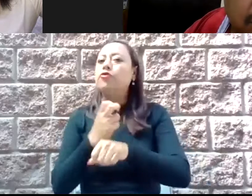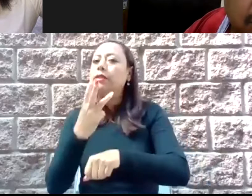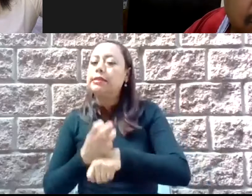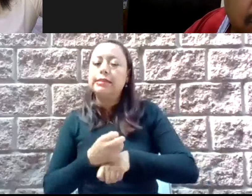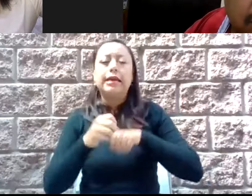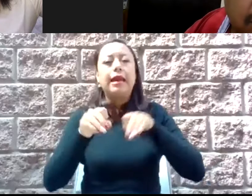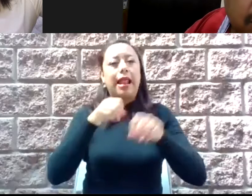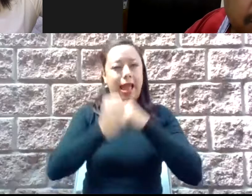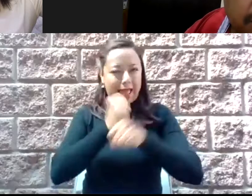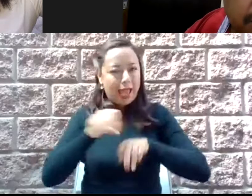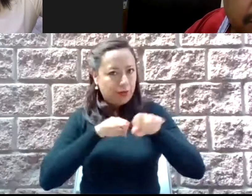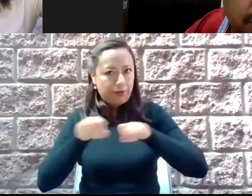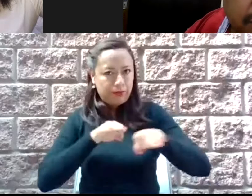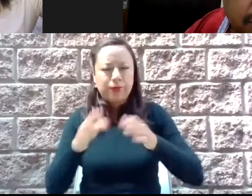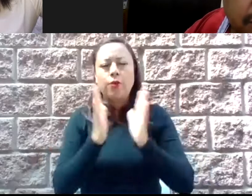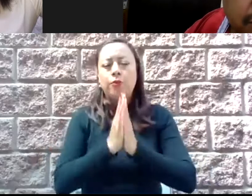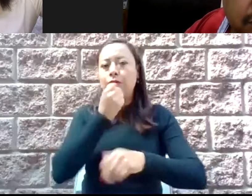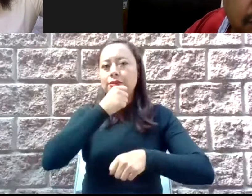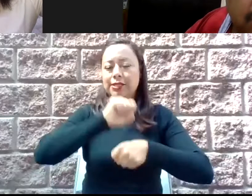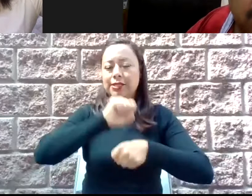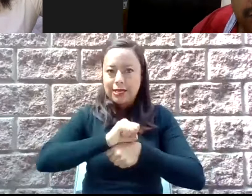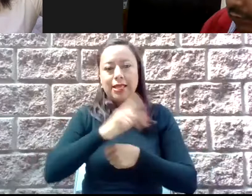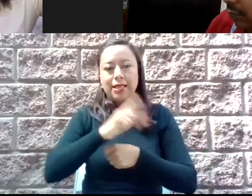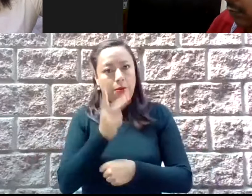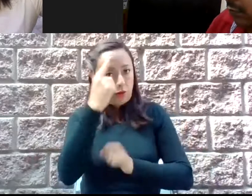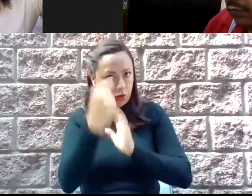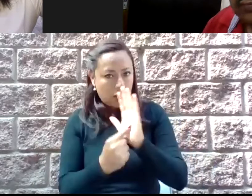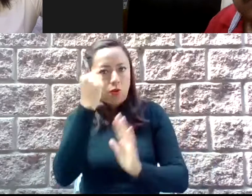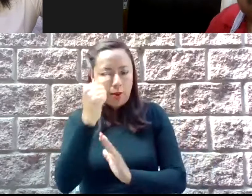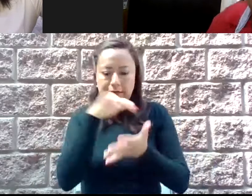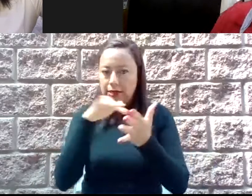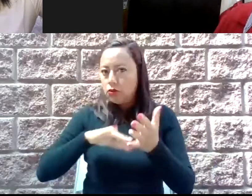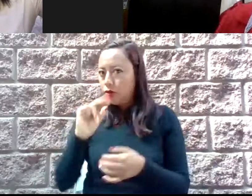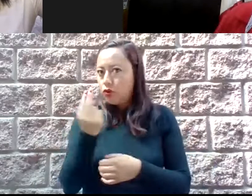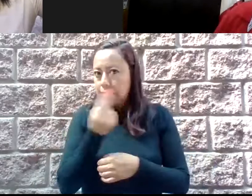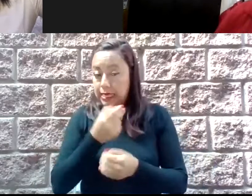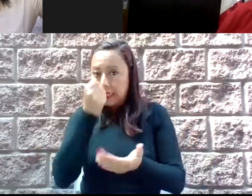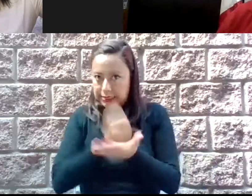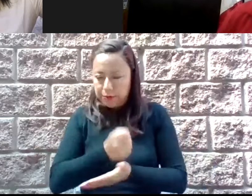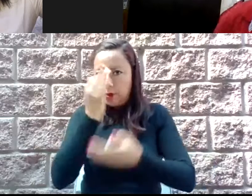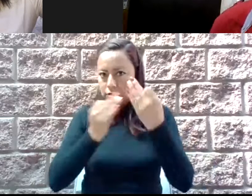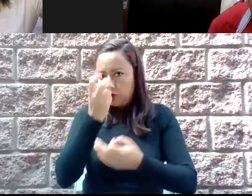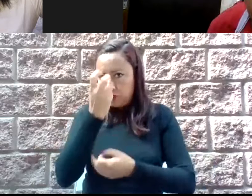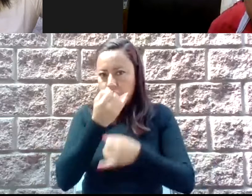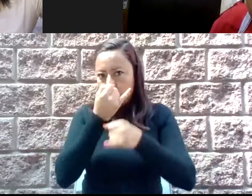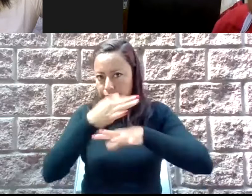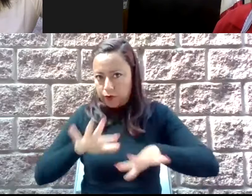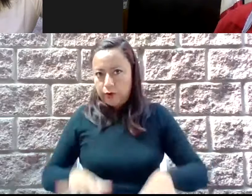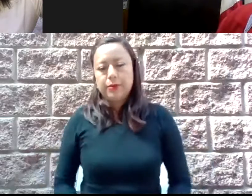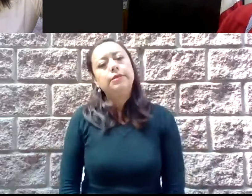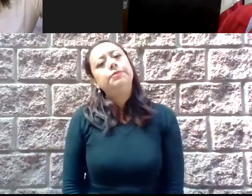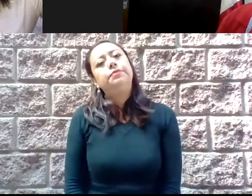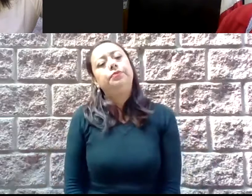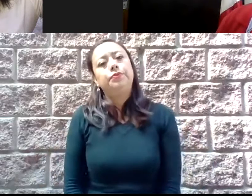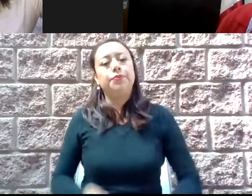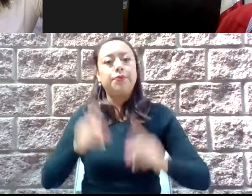consulte en un solo acto si es de omitirse su lectura y si es de aprobarse los informes de referencia. Por instrucciones de la presidencia se